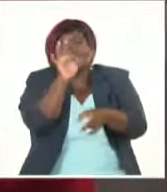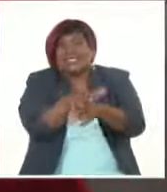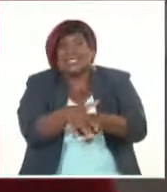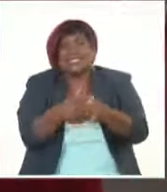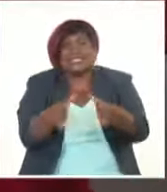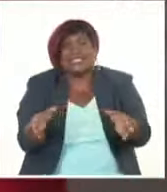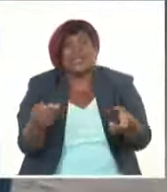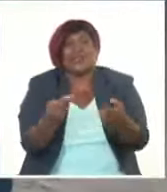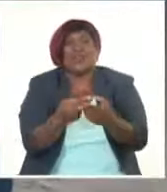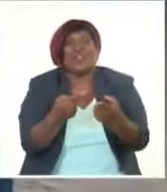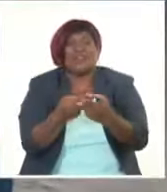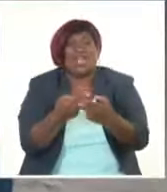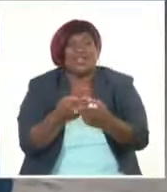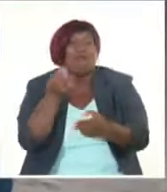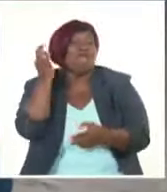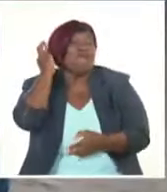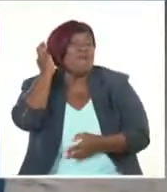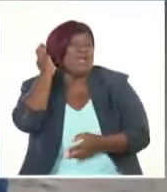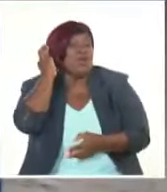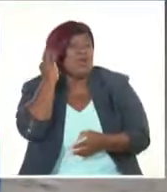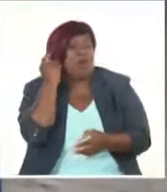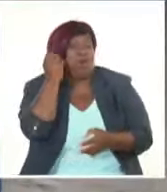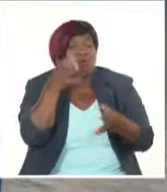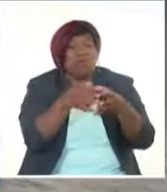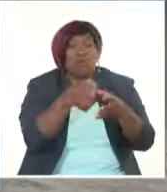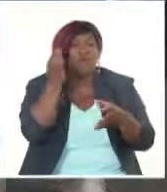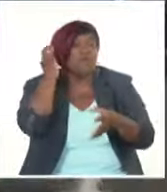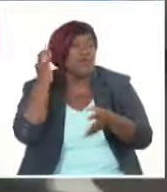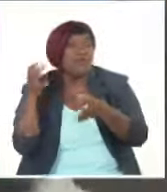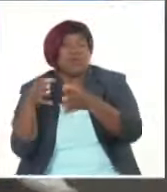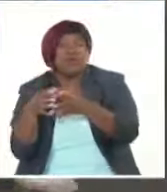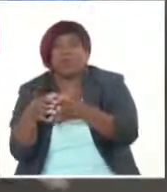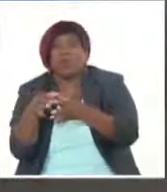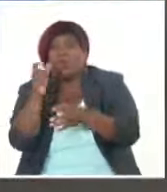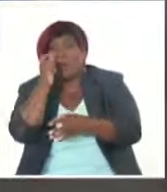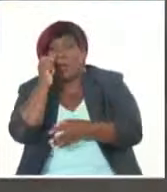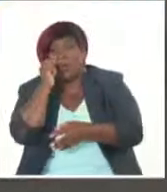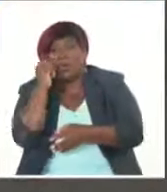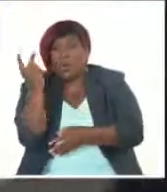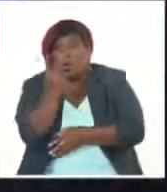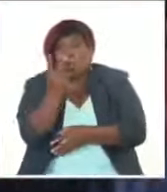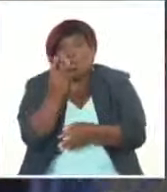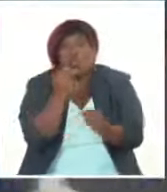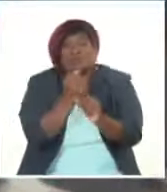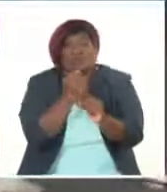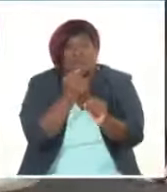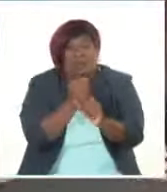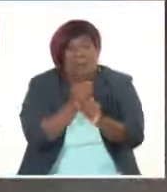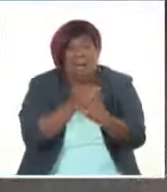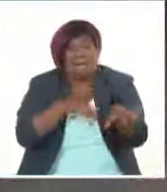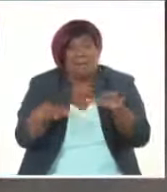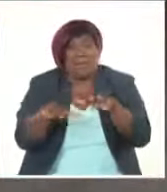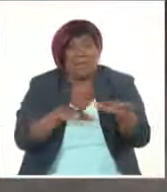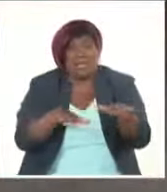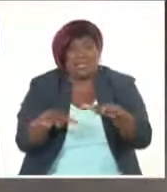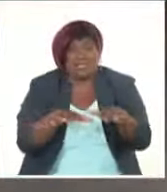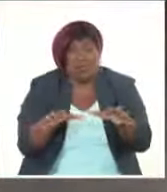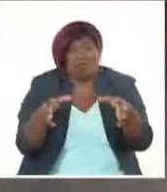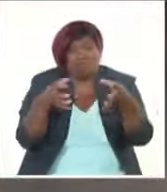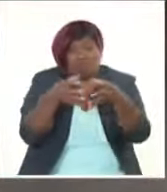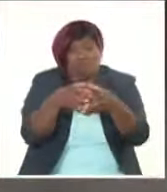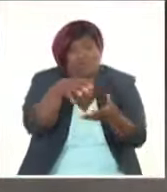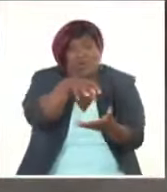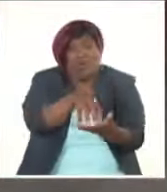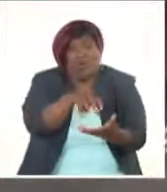nacionales femeninos. Ambos grupos trabajan en la Academia Provincial Vietnam Heroico para lograr en la competencia un lugar decoroso para